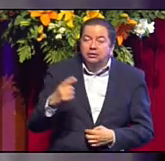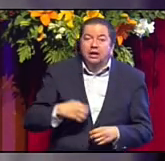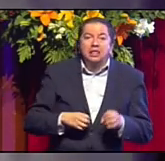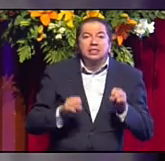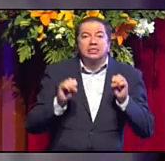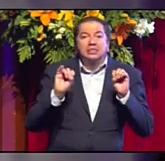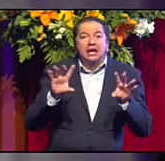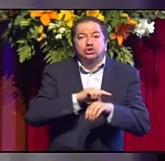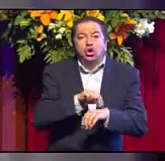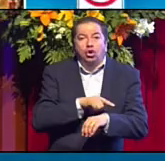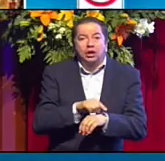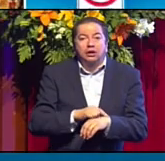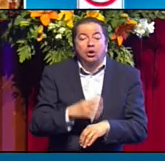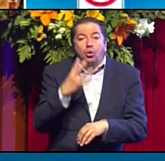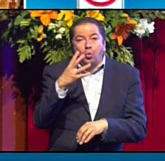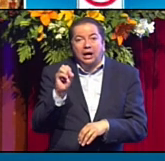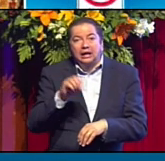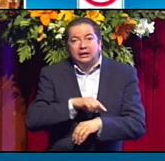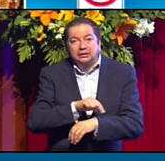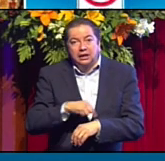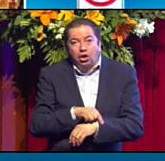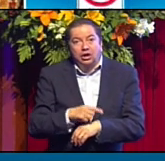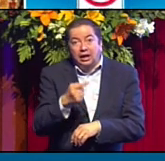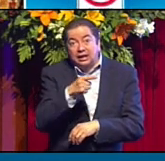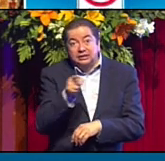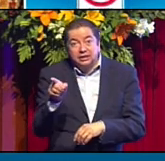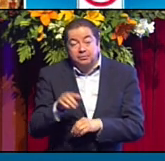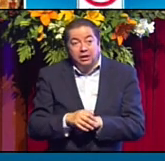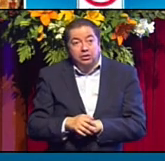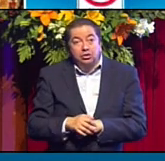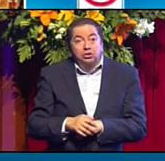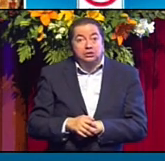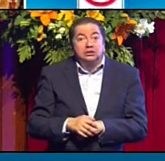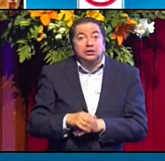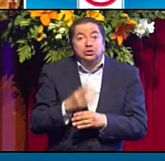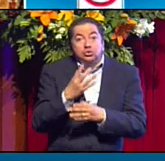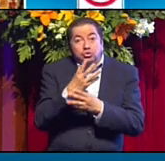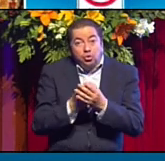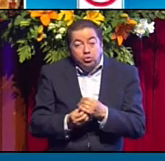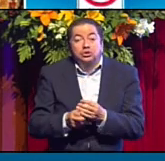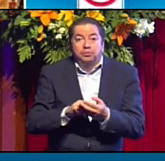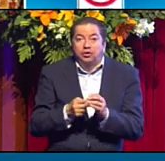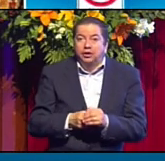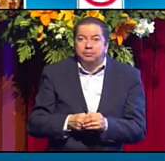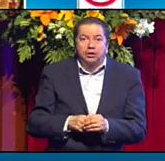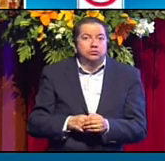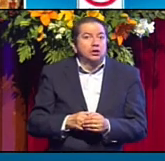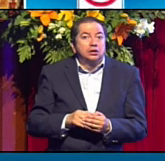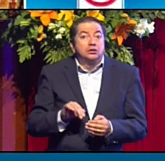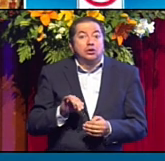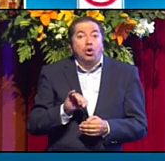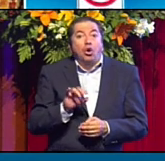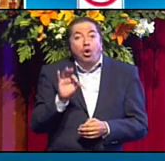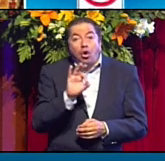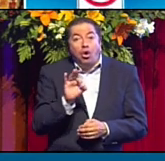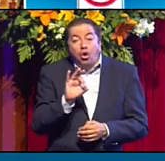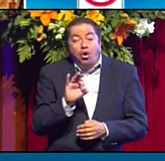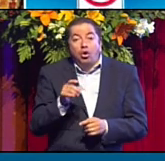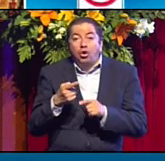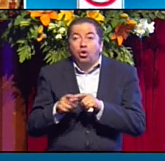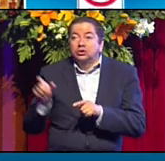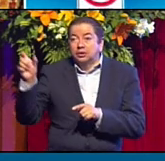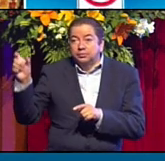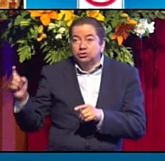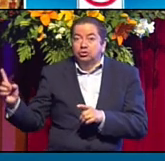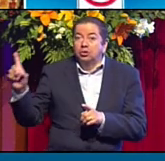horas de aumento, 40 horas a la semana, si lo solucionamos el problema? Y si no lo resolvemos, vamos a tomar esta posibilidad de un médico. Es una muy buena